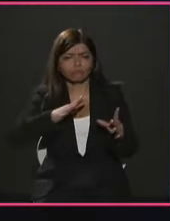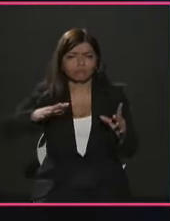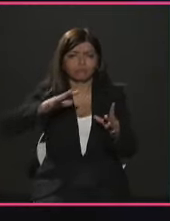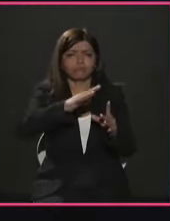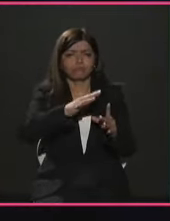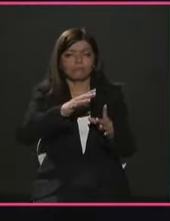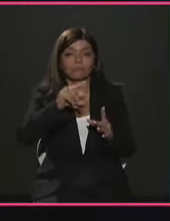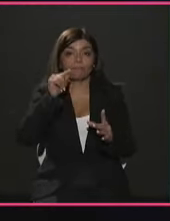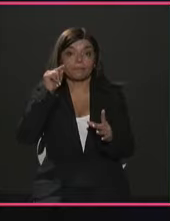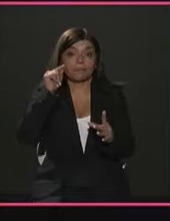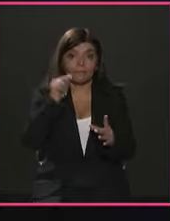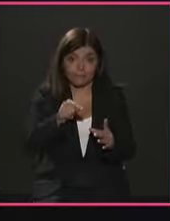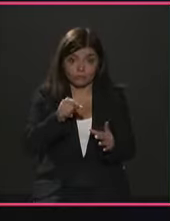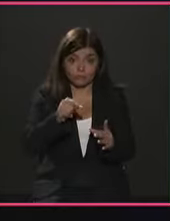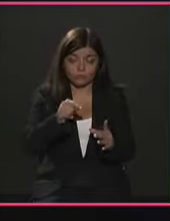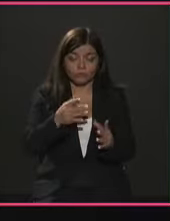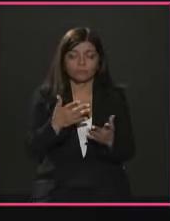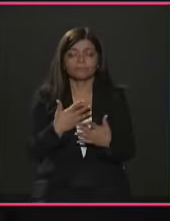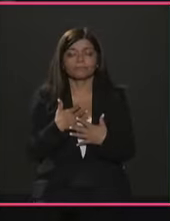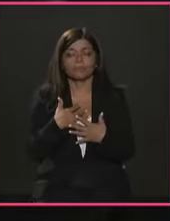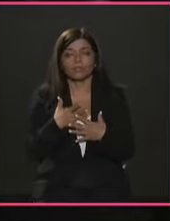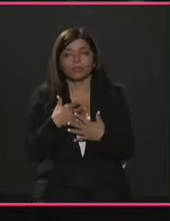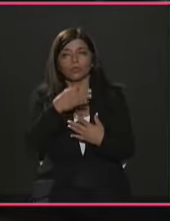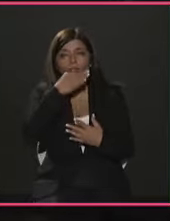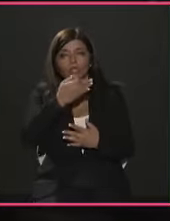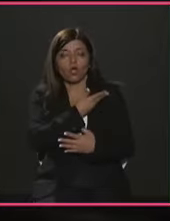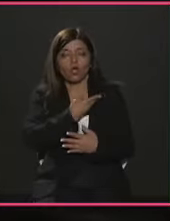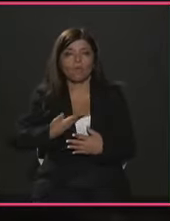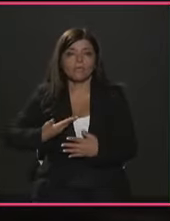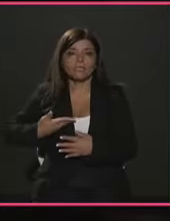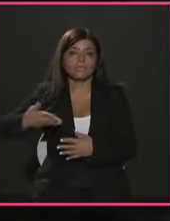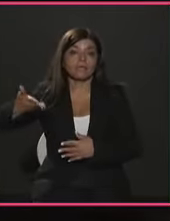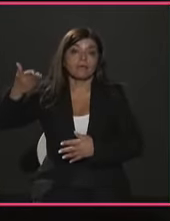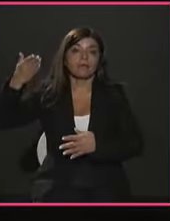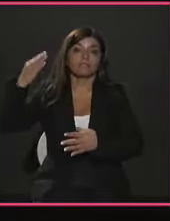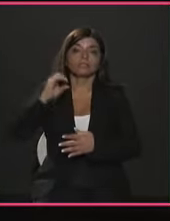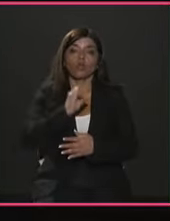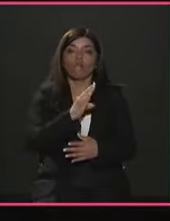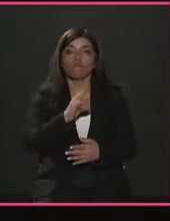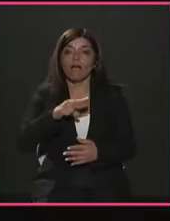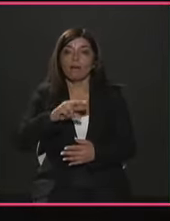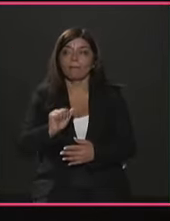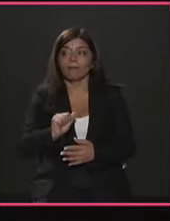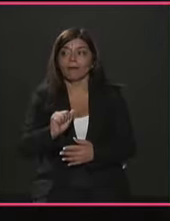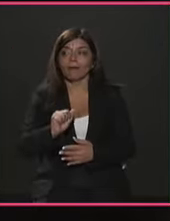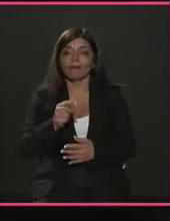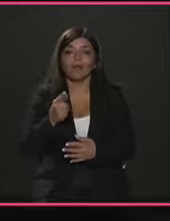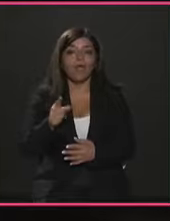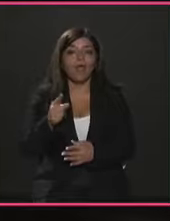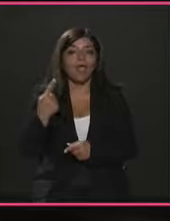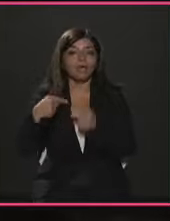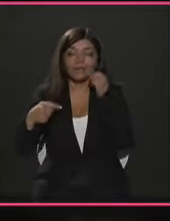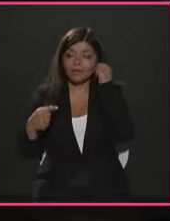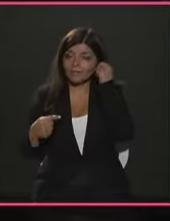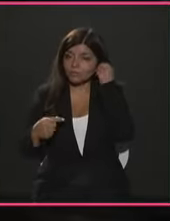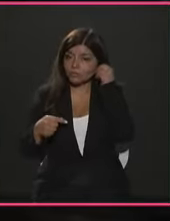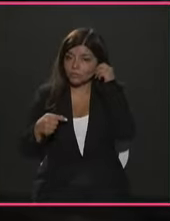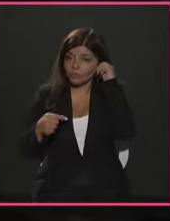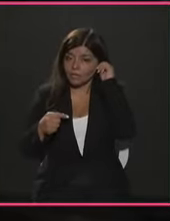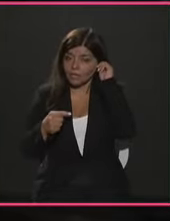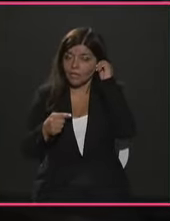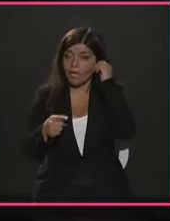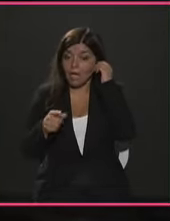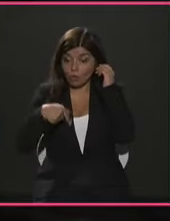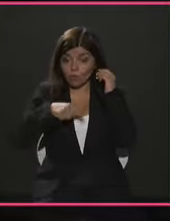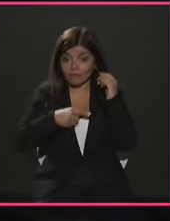este es creo yo Como dijo alguna vez el presidente Obama el principal desafío que tenemos y nuestra generación es la primera generación que va a sentir las